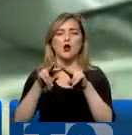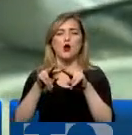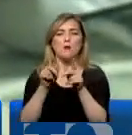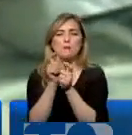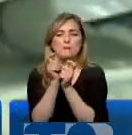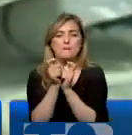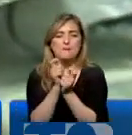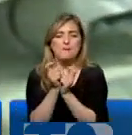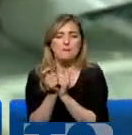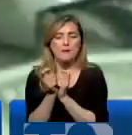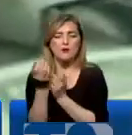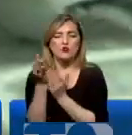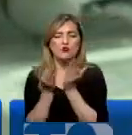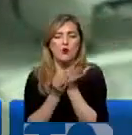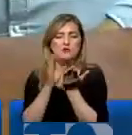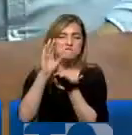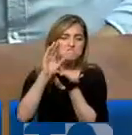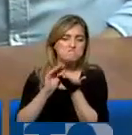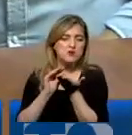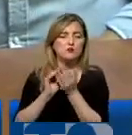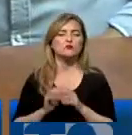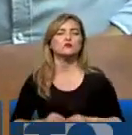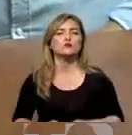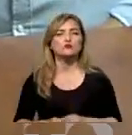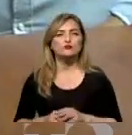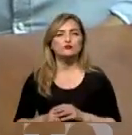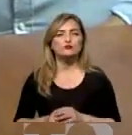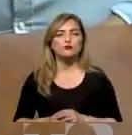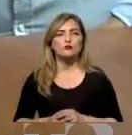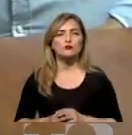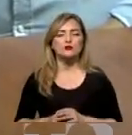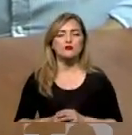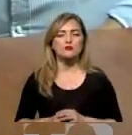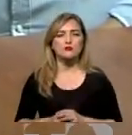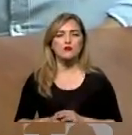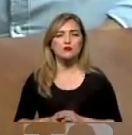presupuesto a lo mínimo necesario. En Quito, Freddy Paredes, 24 horas.